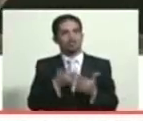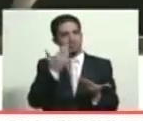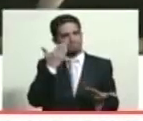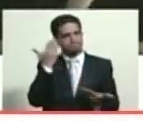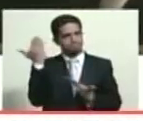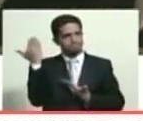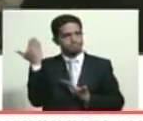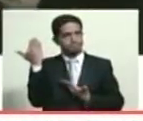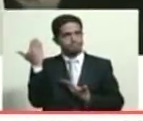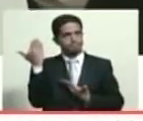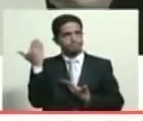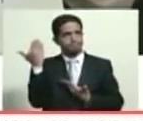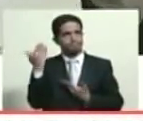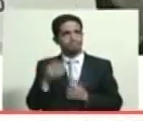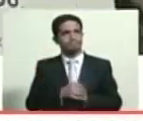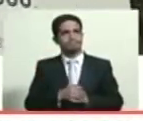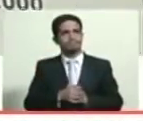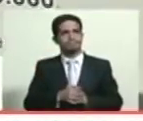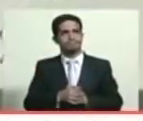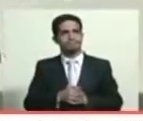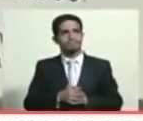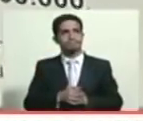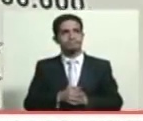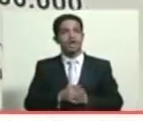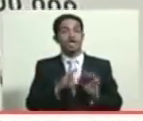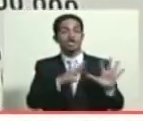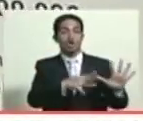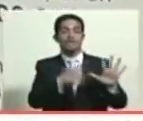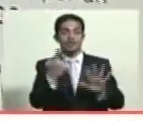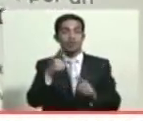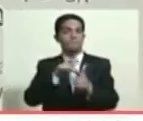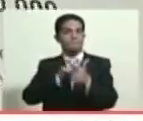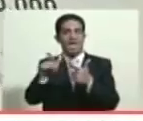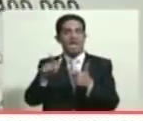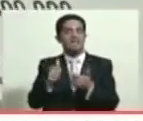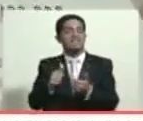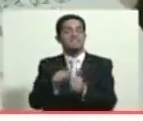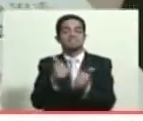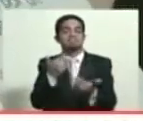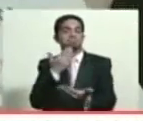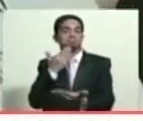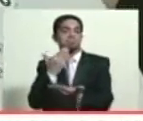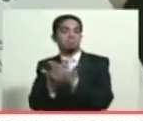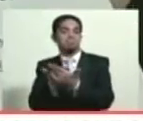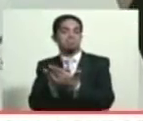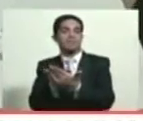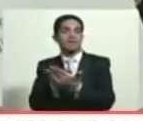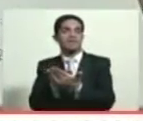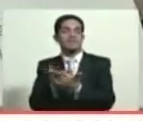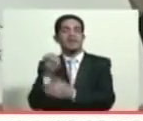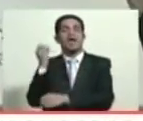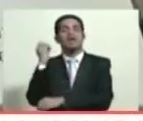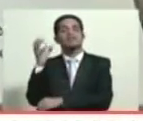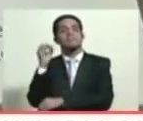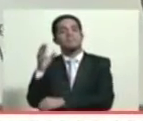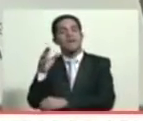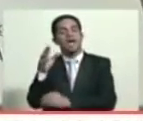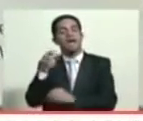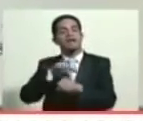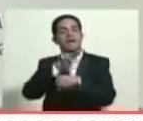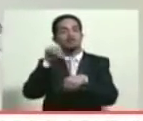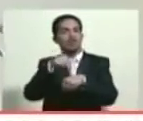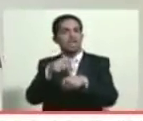que ha realizado, 91 viajes al exterior, sin autorización de la Asamblea Nacional, sin